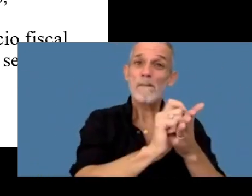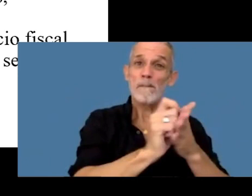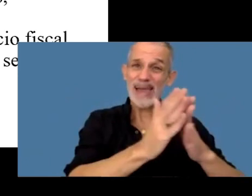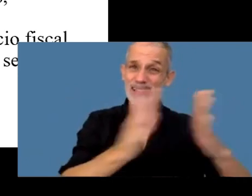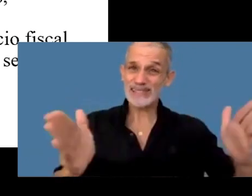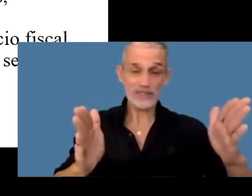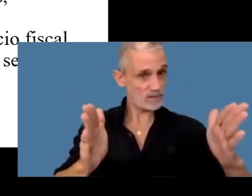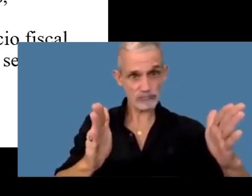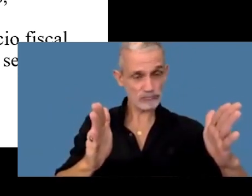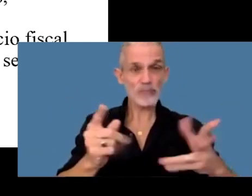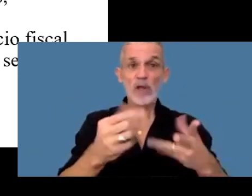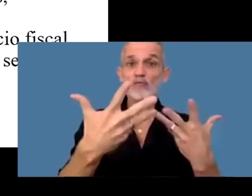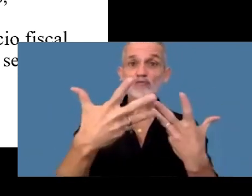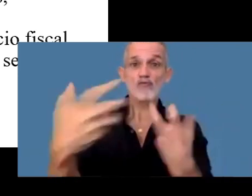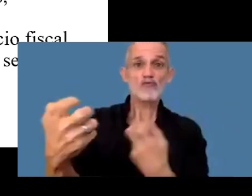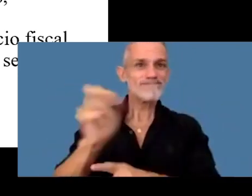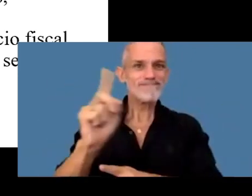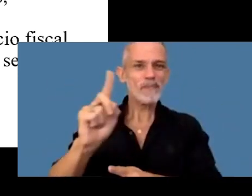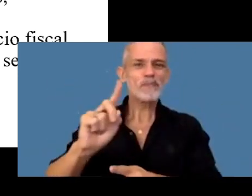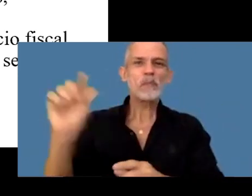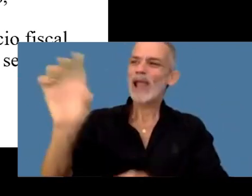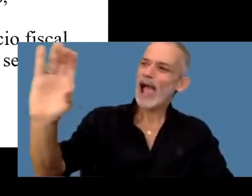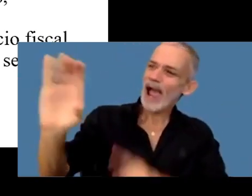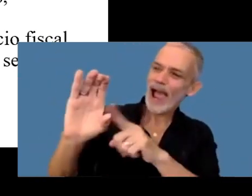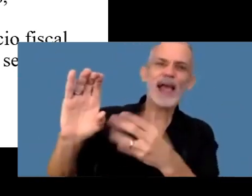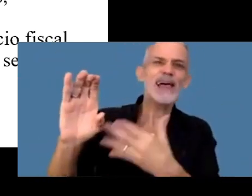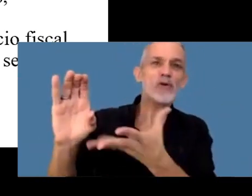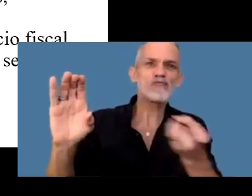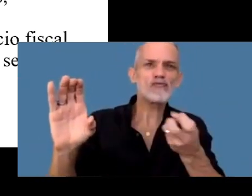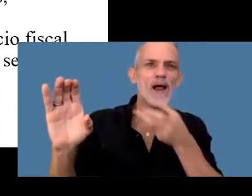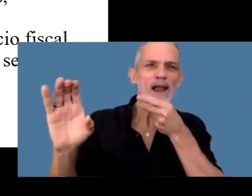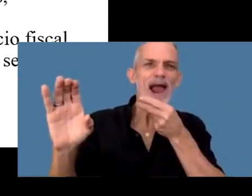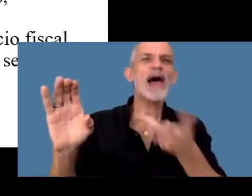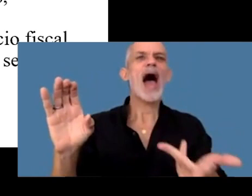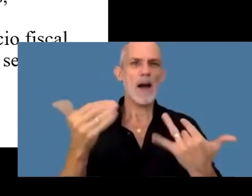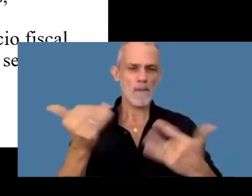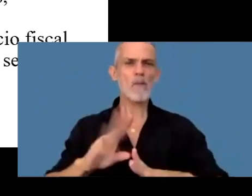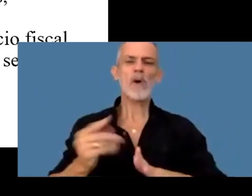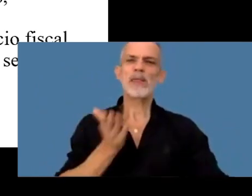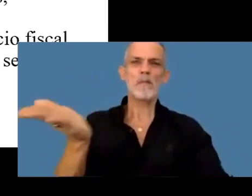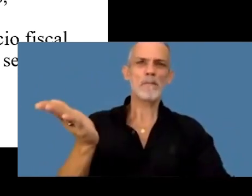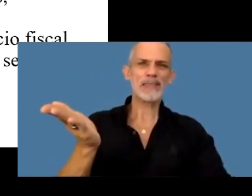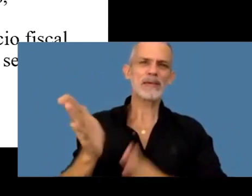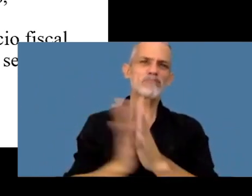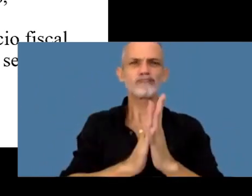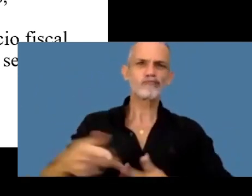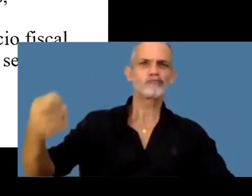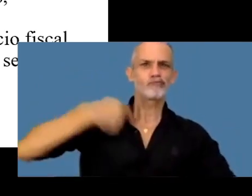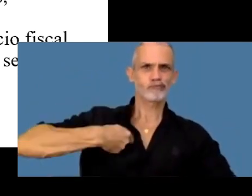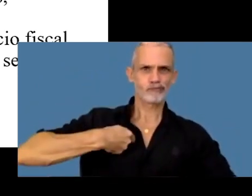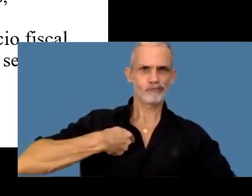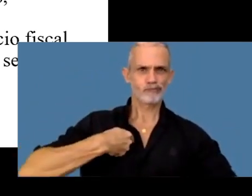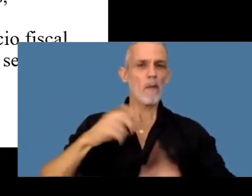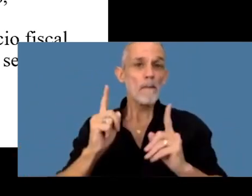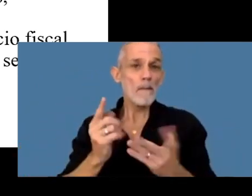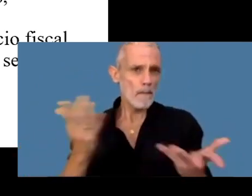podido absorber ese crédito fiscal técnico, se puede solicitar la devolución del mismo, por supuesto